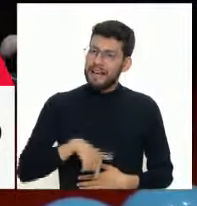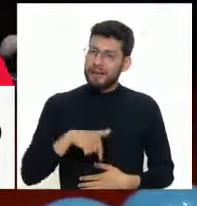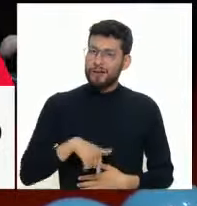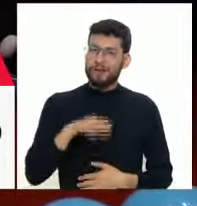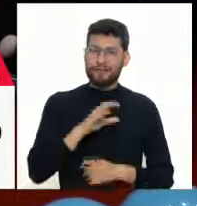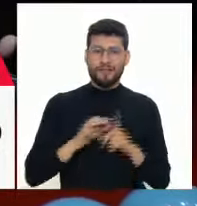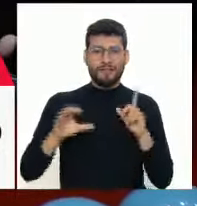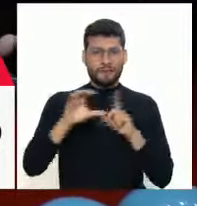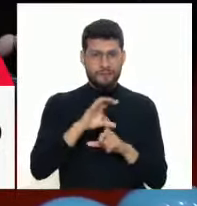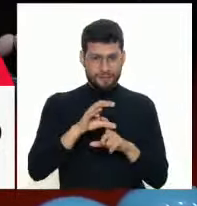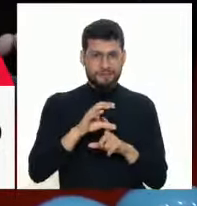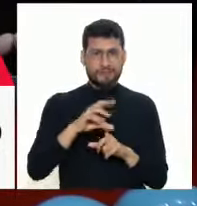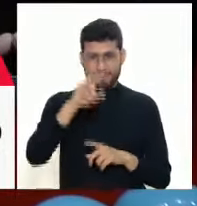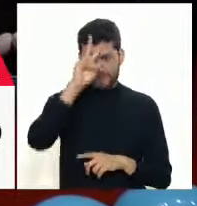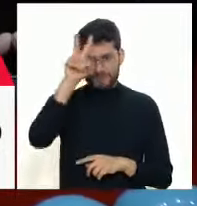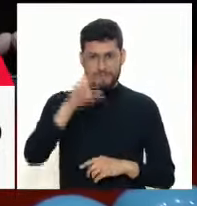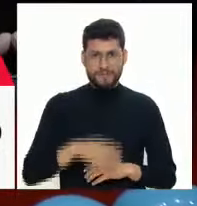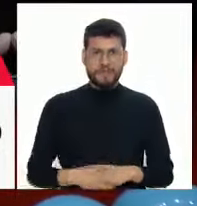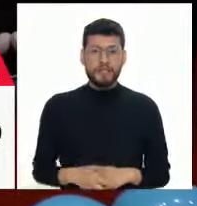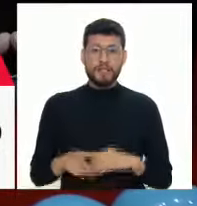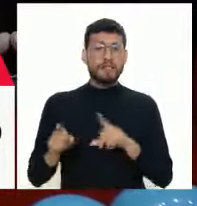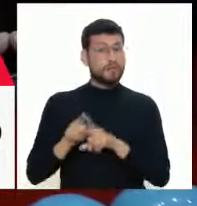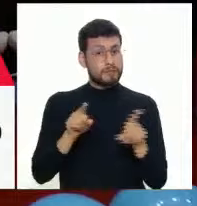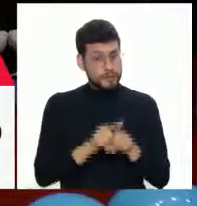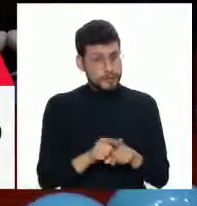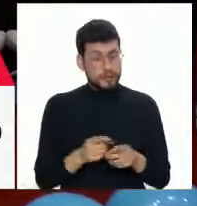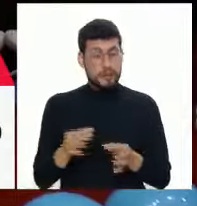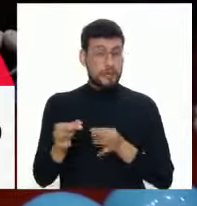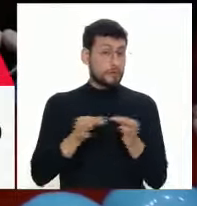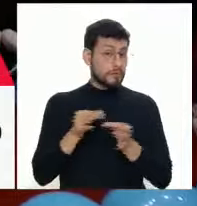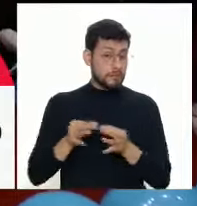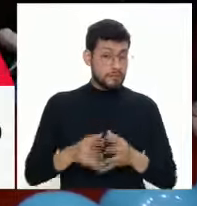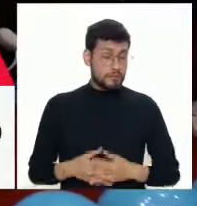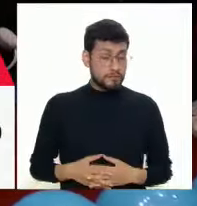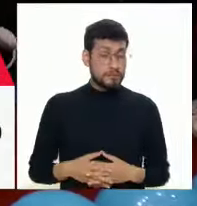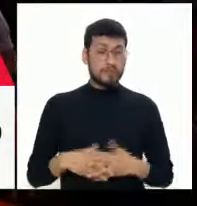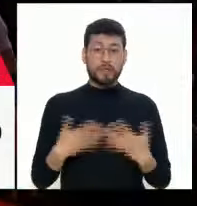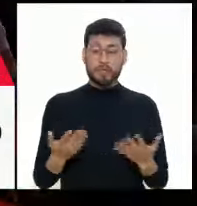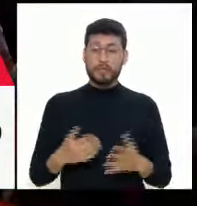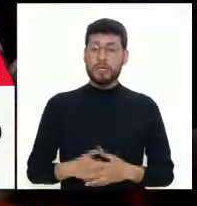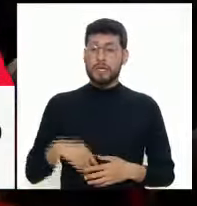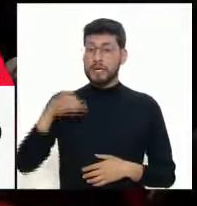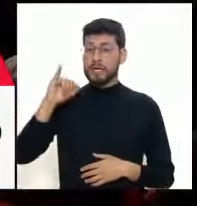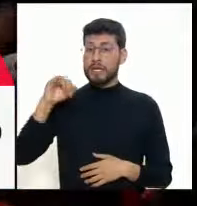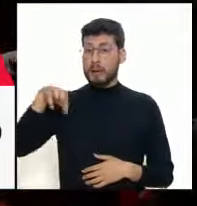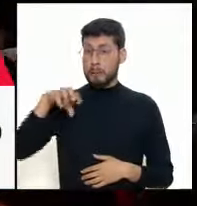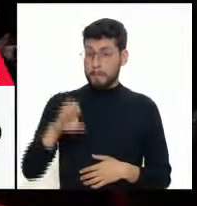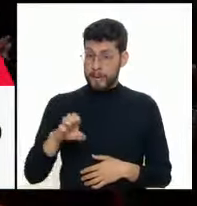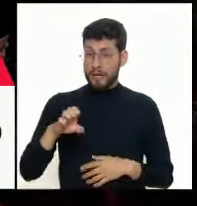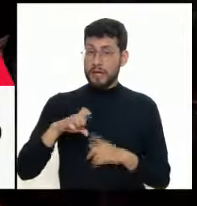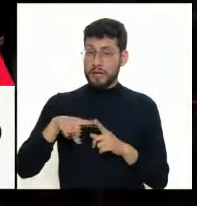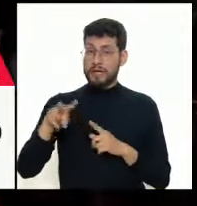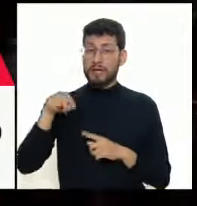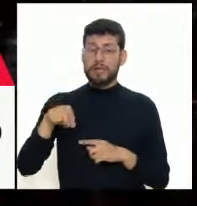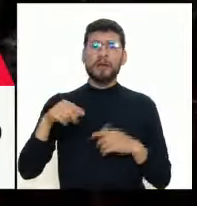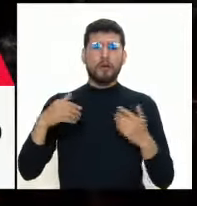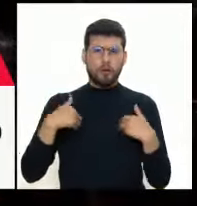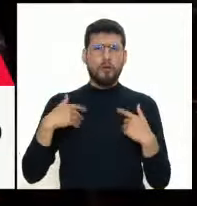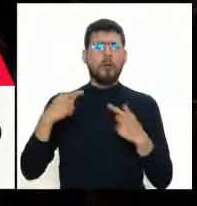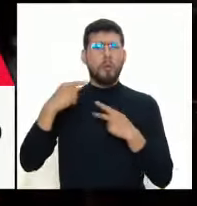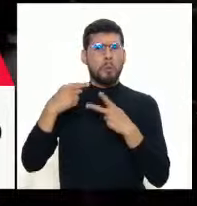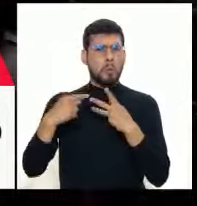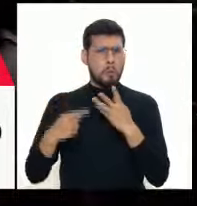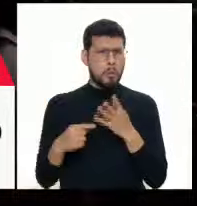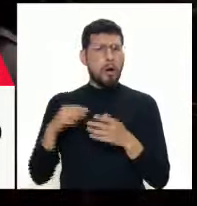nuestra cultura peruana. Además, hay que señalar que IP ha ganado una